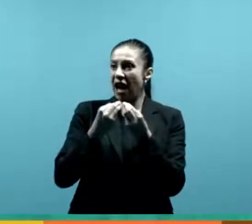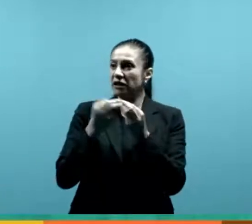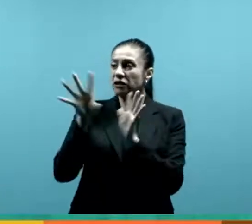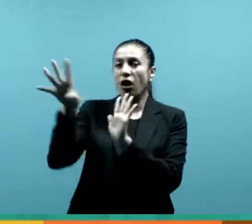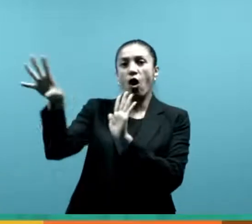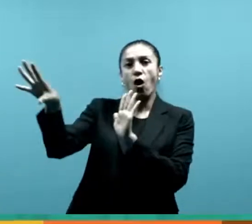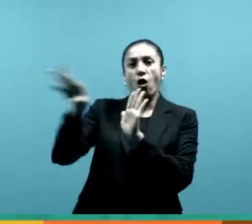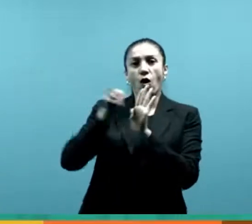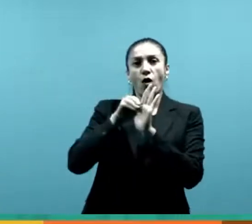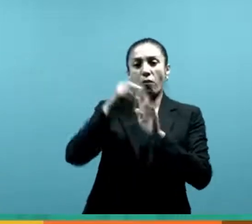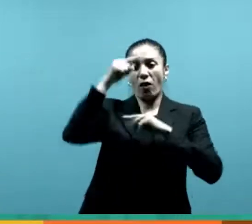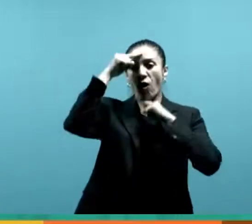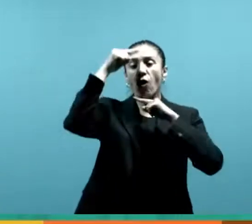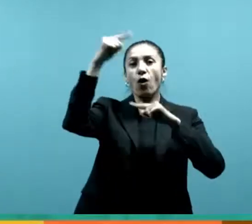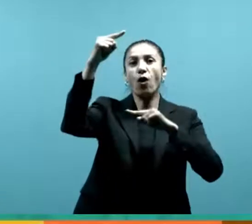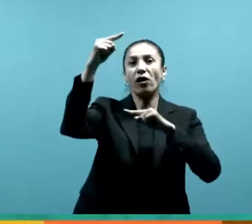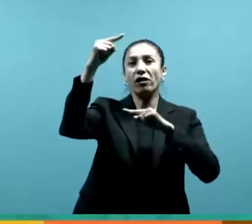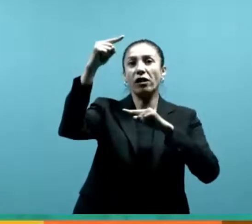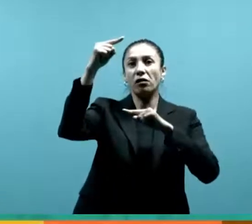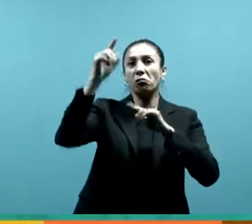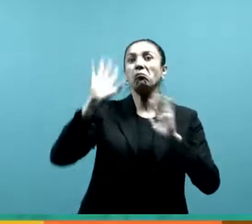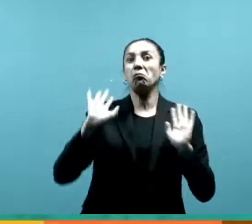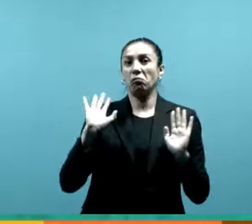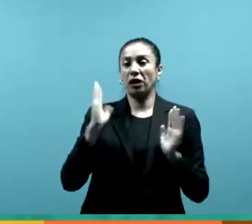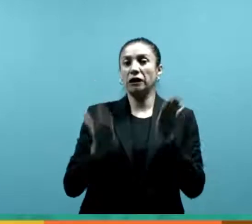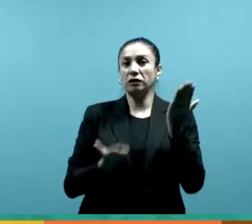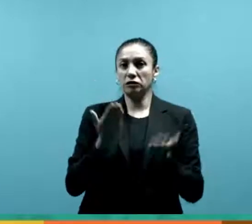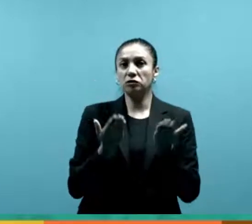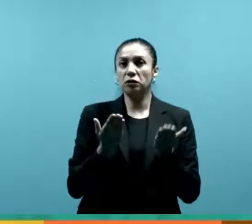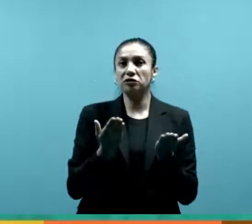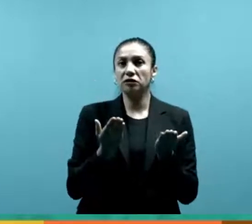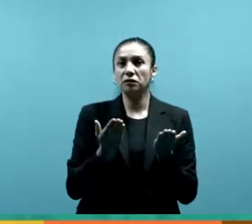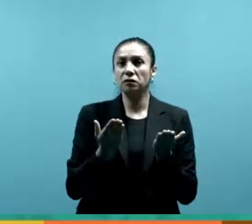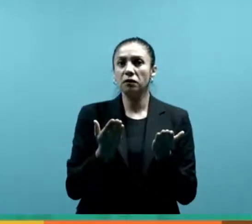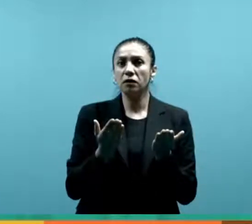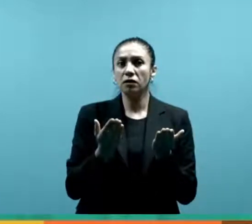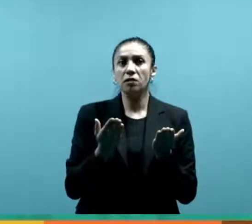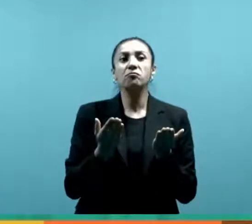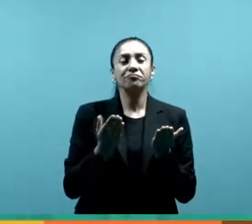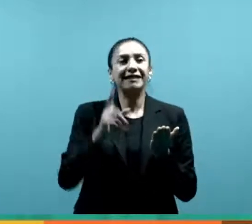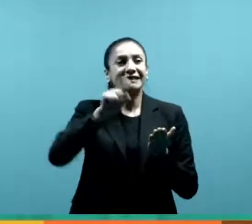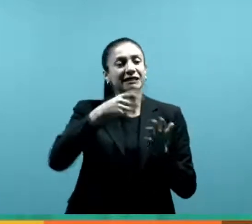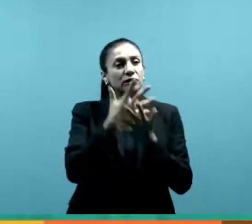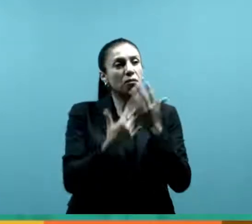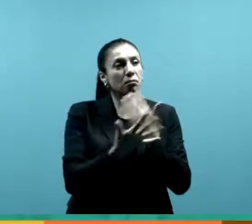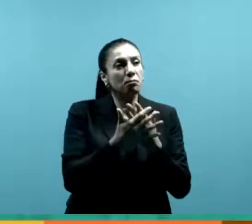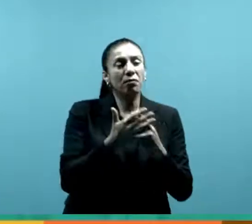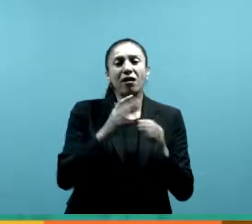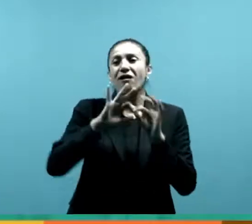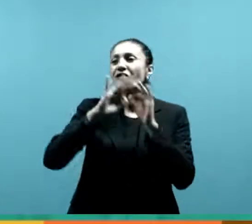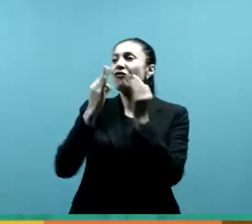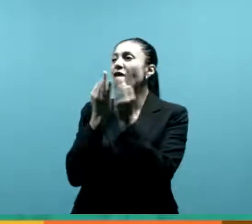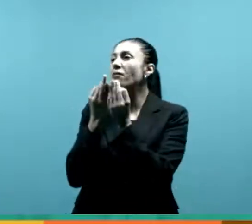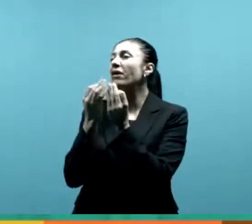del original porque el original quiere seguir en manos o la familia quiere que tenga el original en sus manos